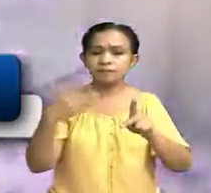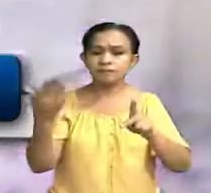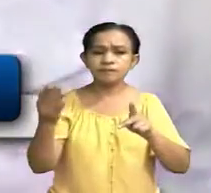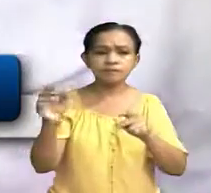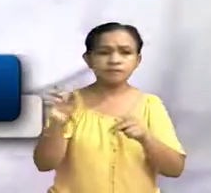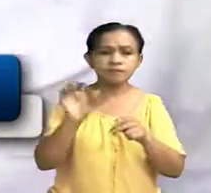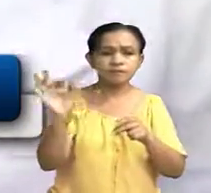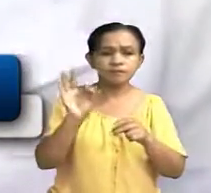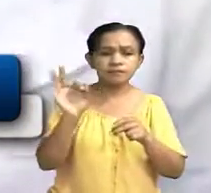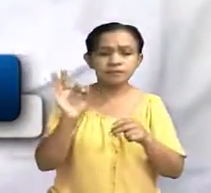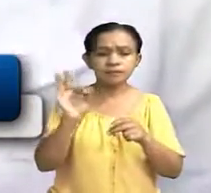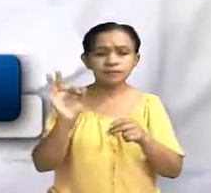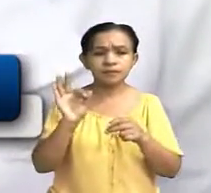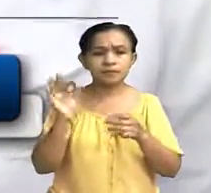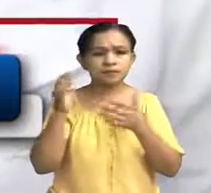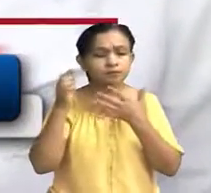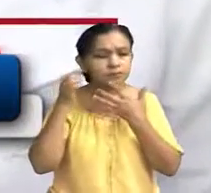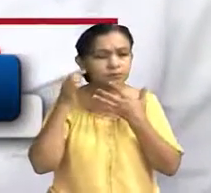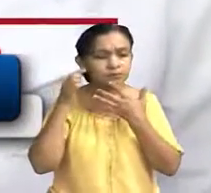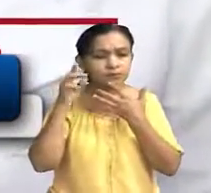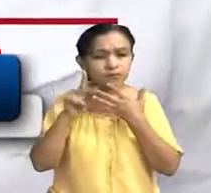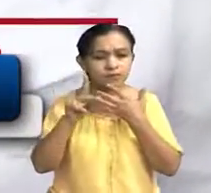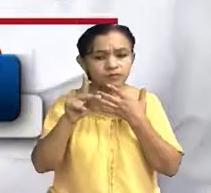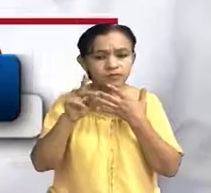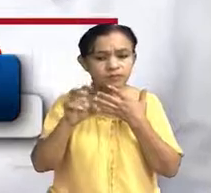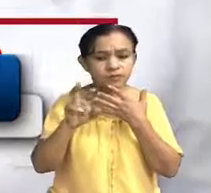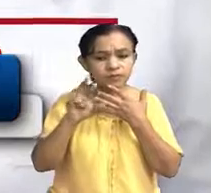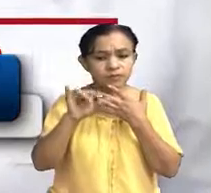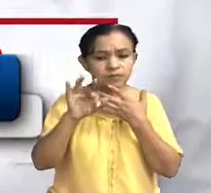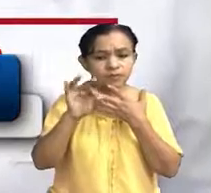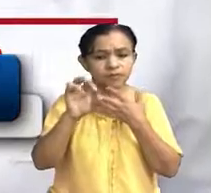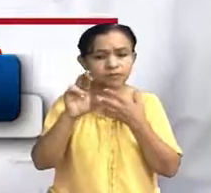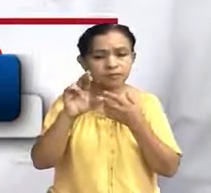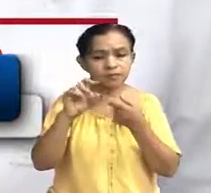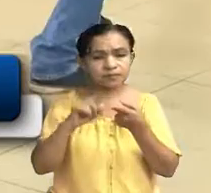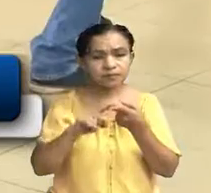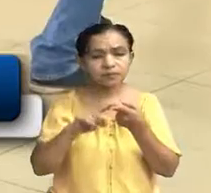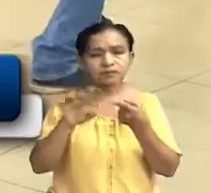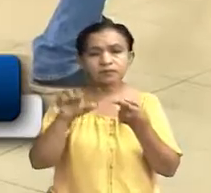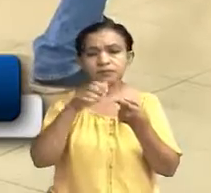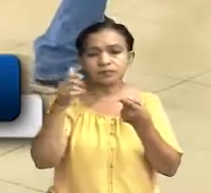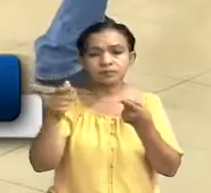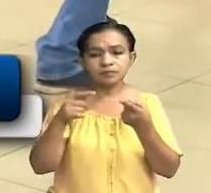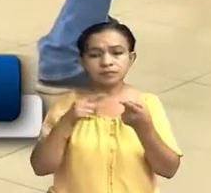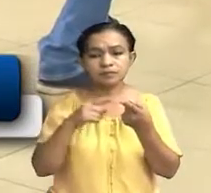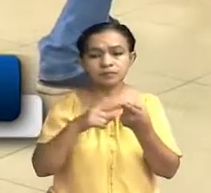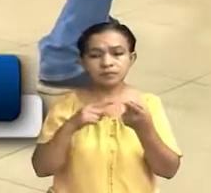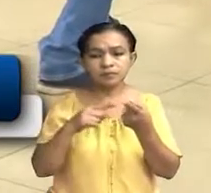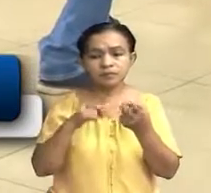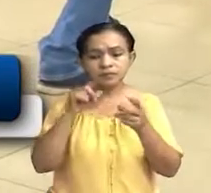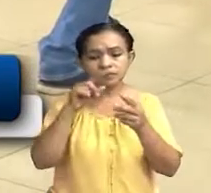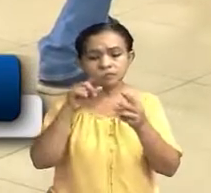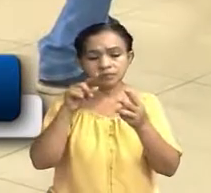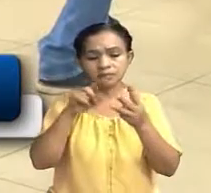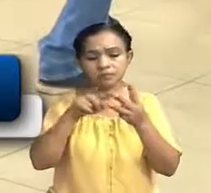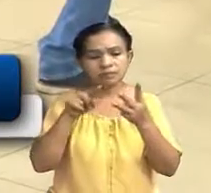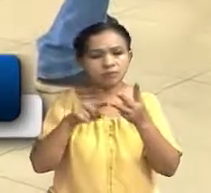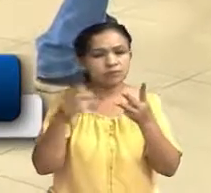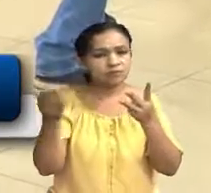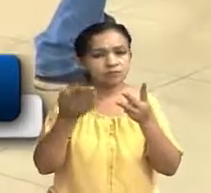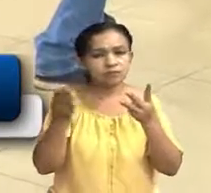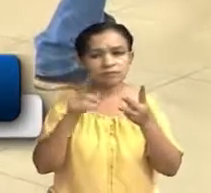tipo de parálisis facial? Número tres, ya me dijo una que es la parálisis periférica. ¿Cuáles son las otras dos y cómo